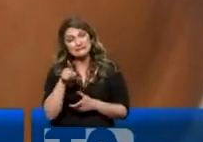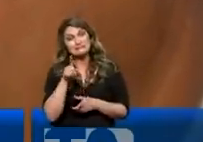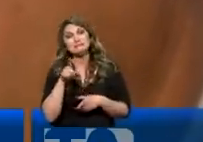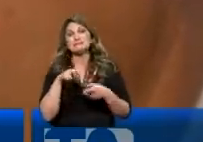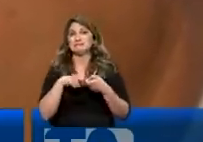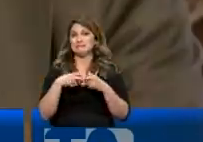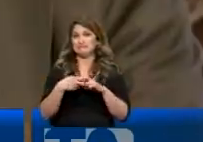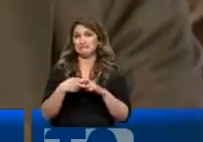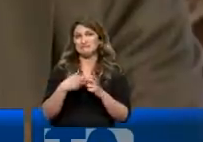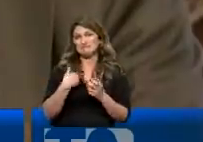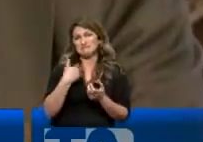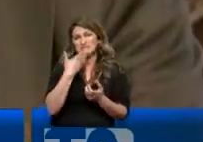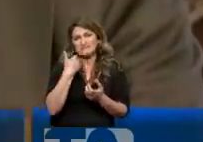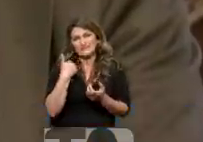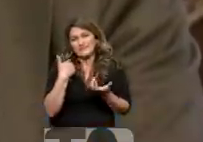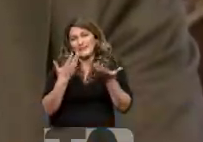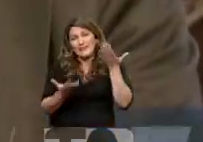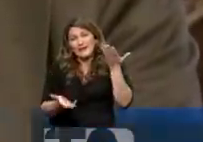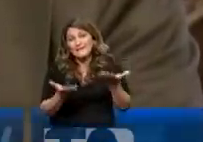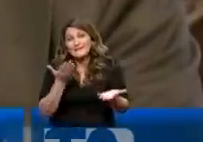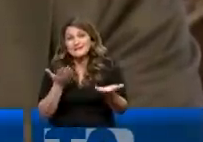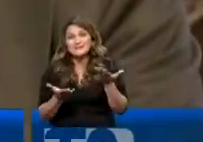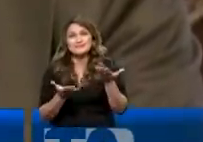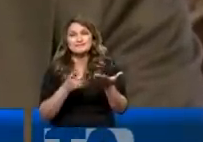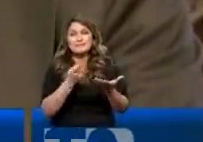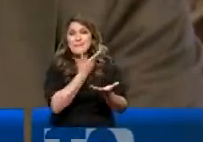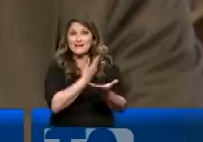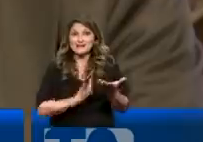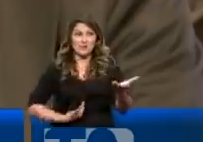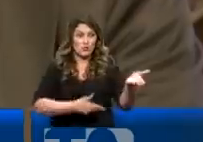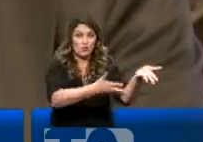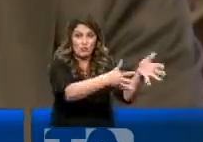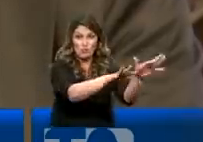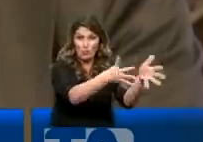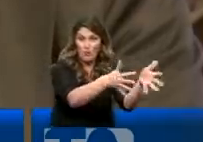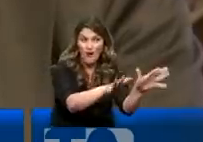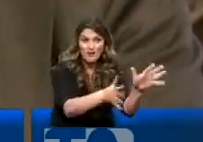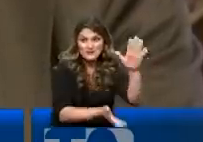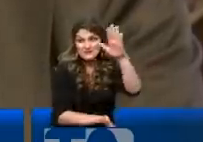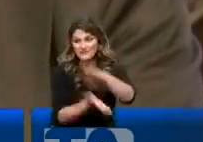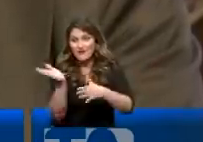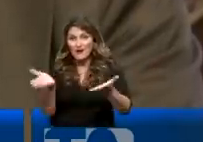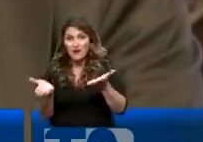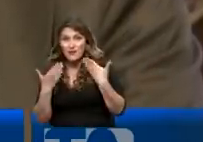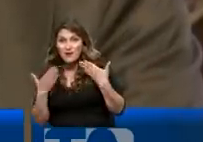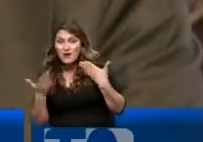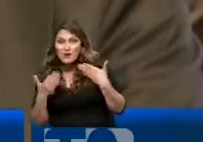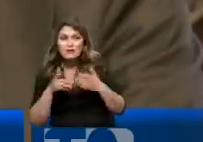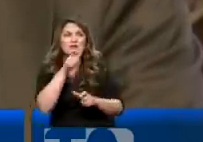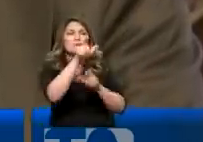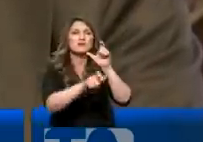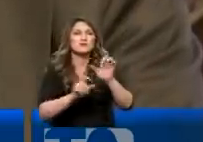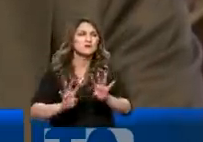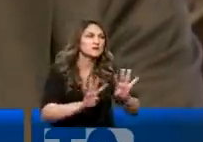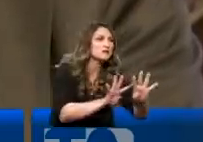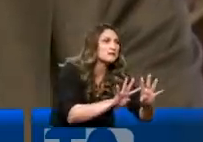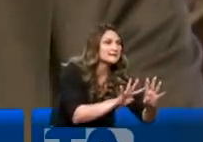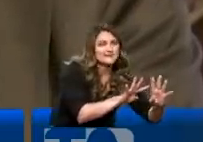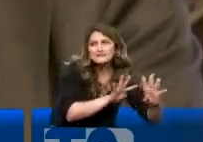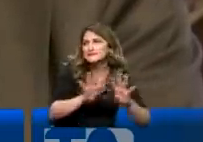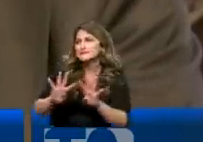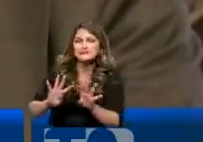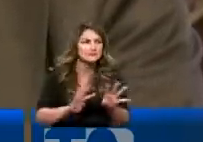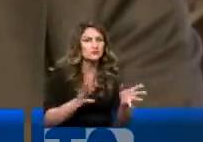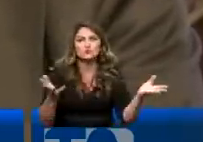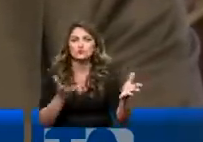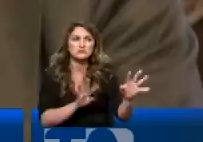además los impulsó. Sabíamos que ya no estando el presidente, el tema de las marchas hacia lo que es el Palacio